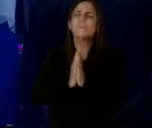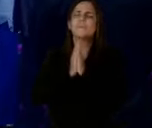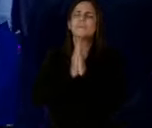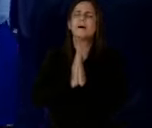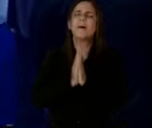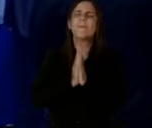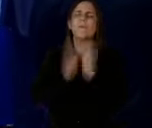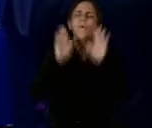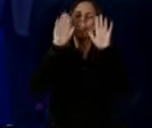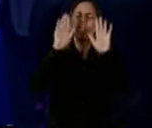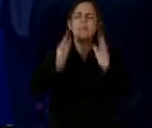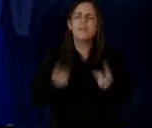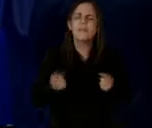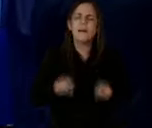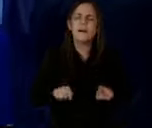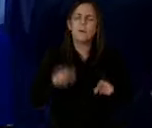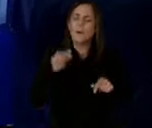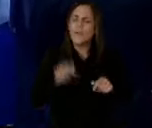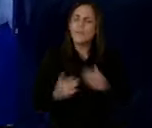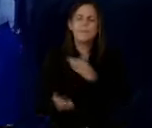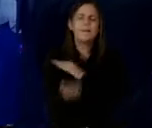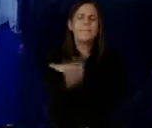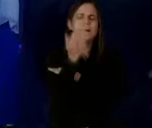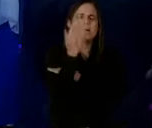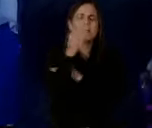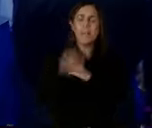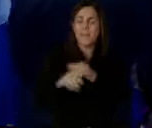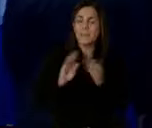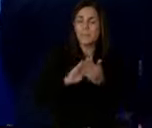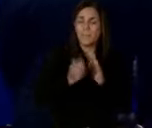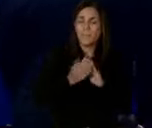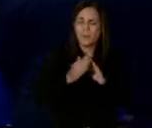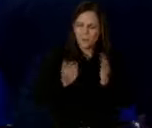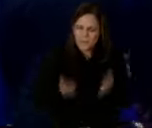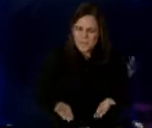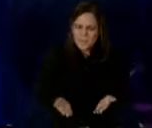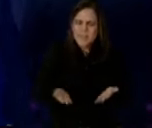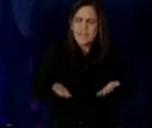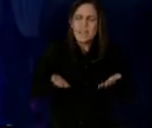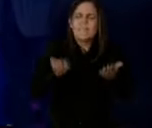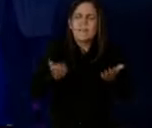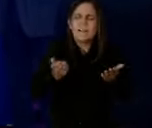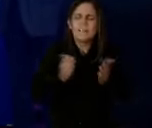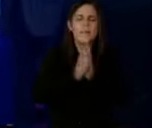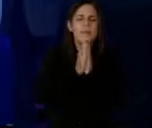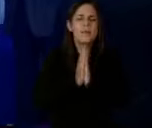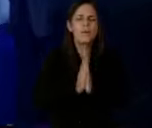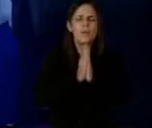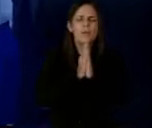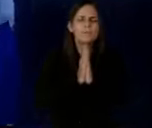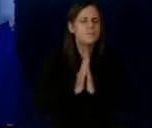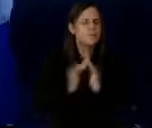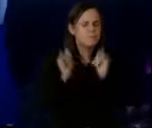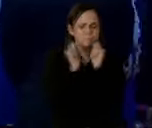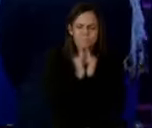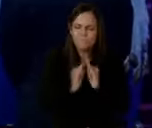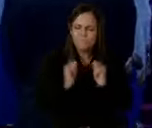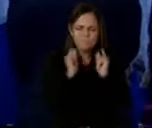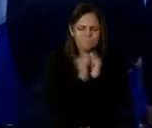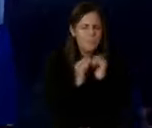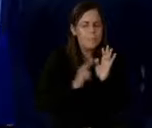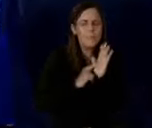En esta mañana, este pueblo se levanta en oración, Señor, y ruego, Padre Santo, presentándote